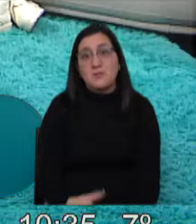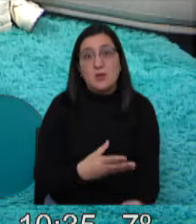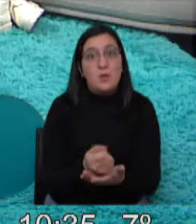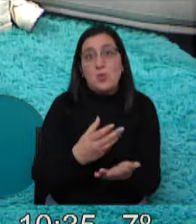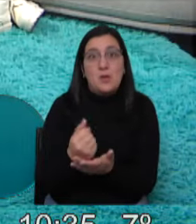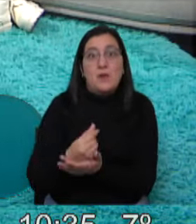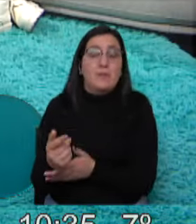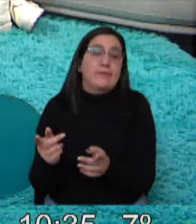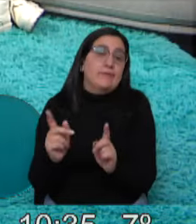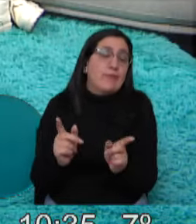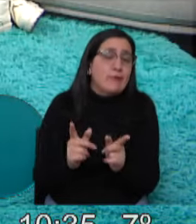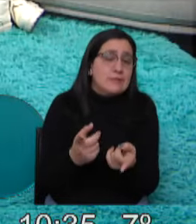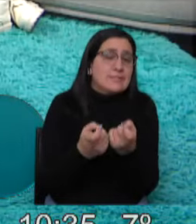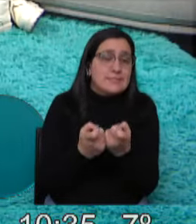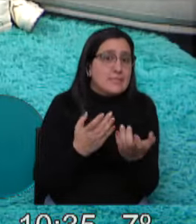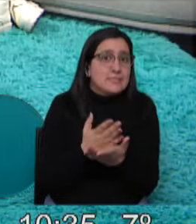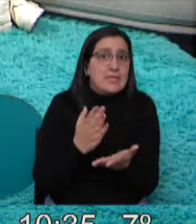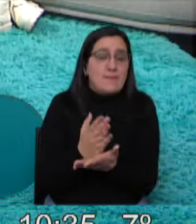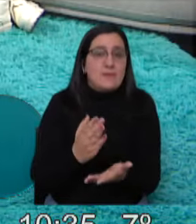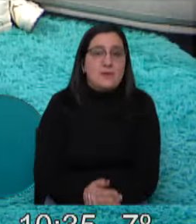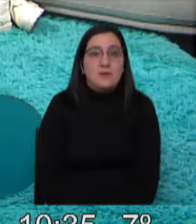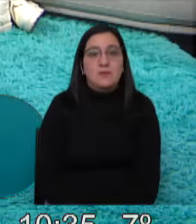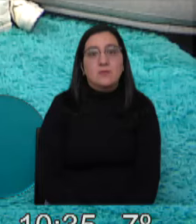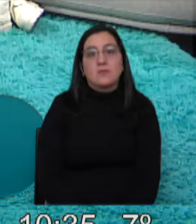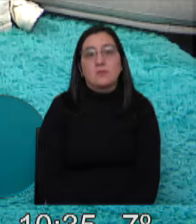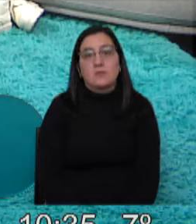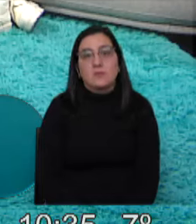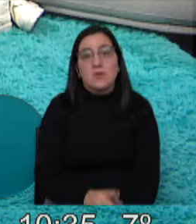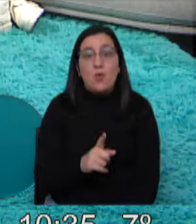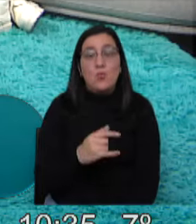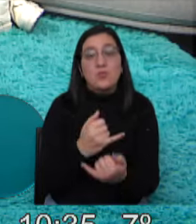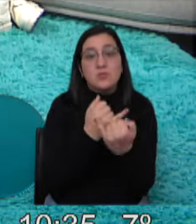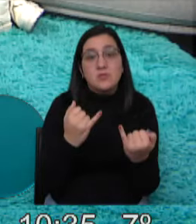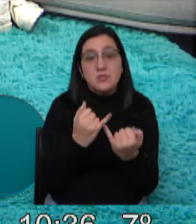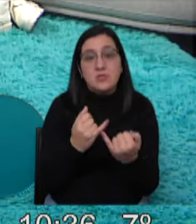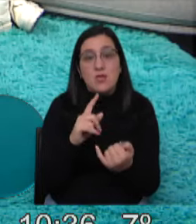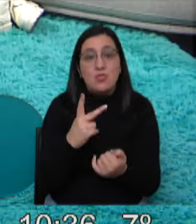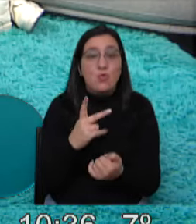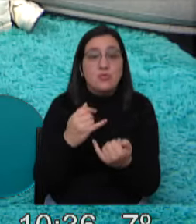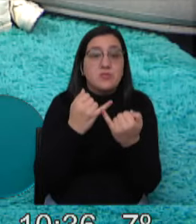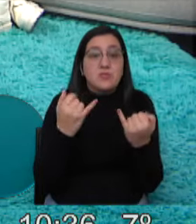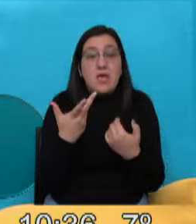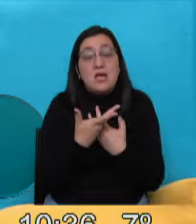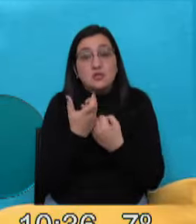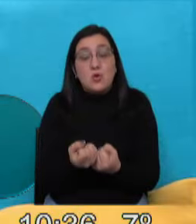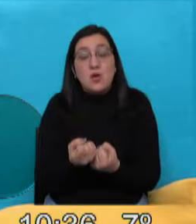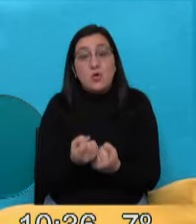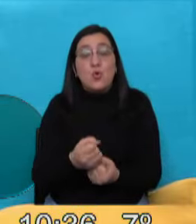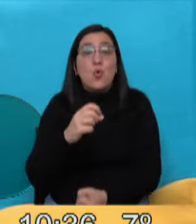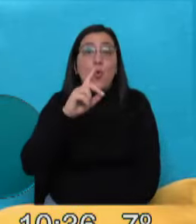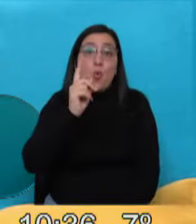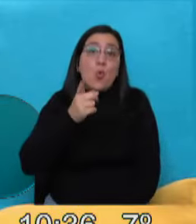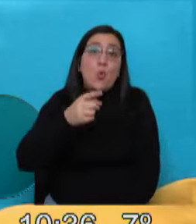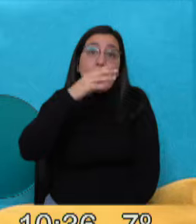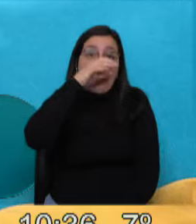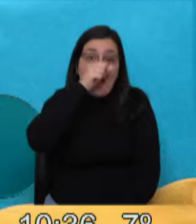Exacto. Una forma de ser consciente de lo que tomamos es tomarlo cada un día, cada dos, ayudarlo con vitamina C, ¿tá? Para que se absorba mejor y que todo